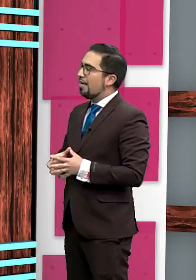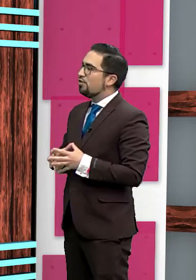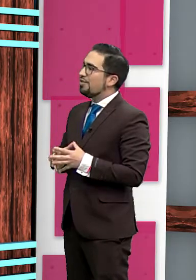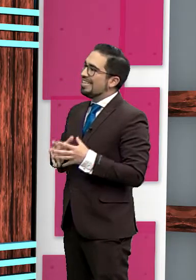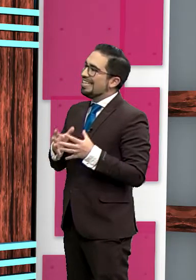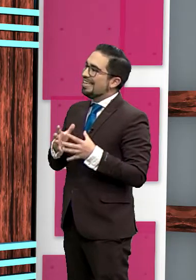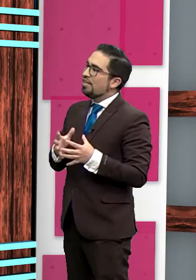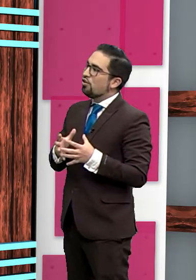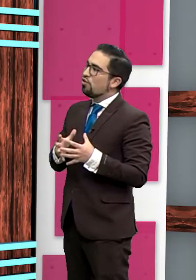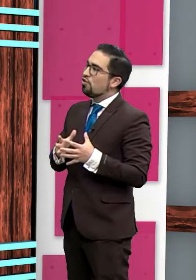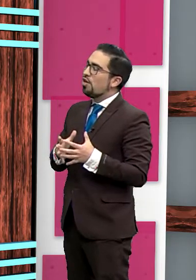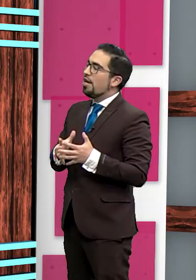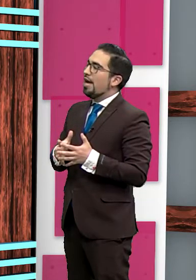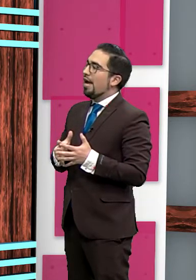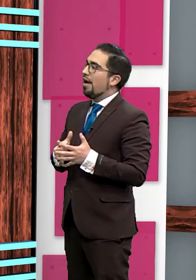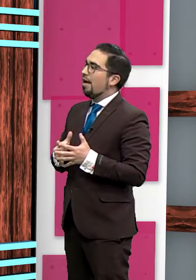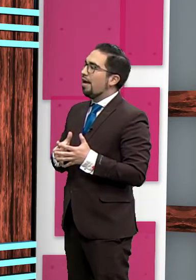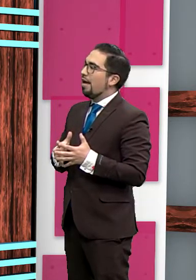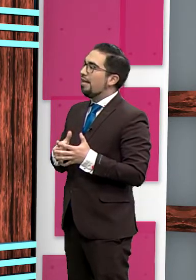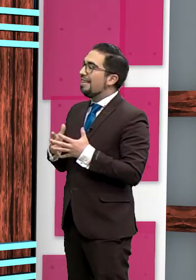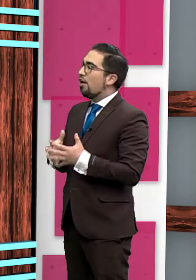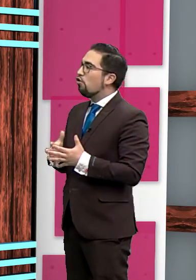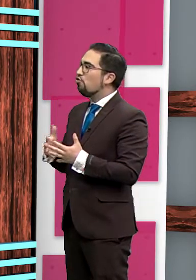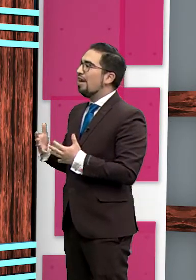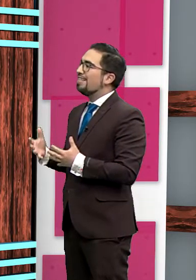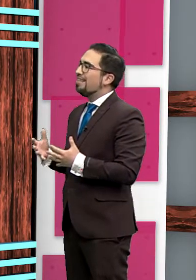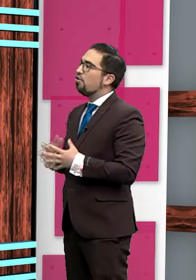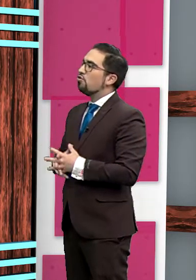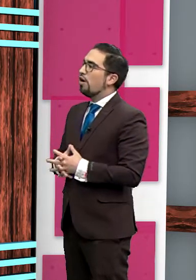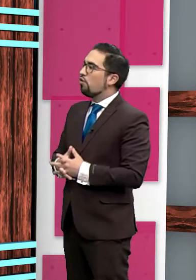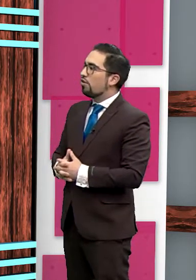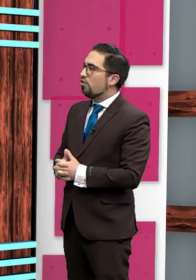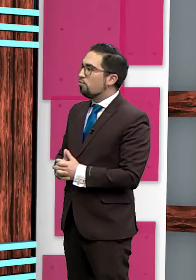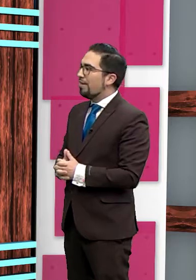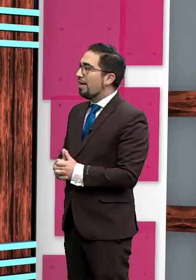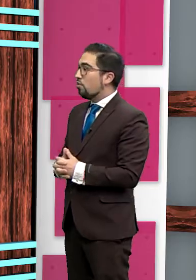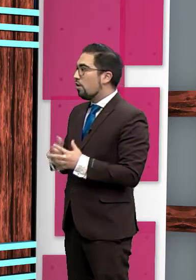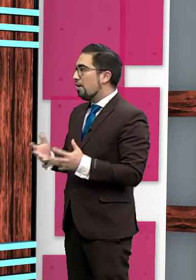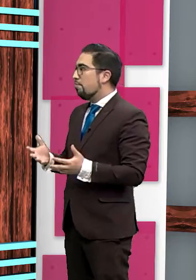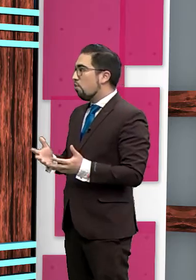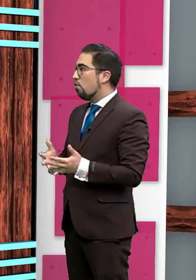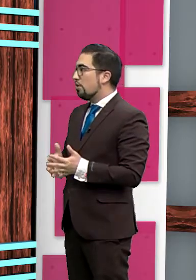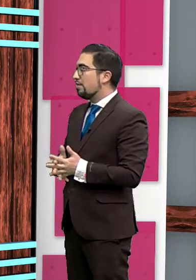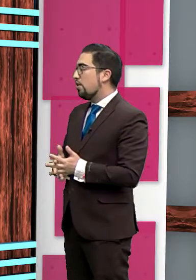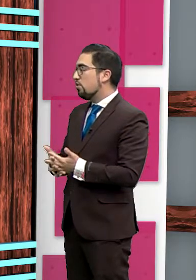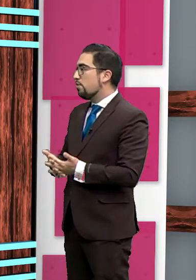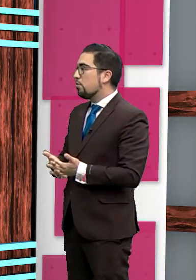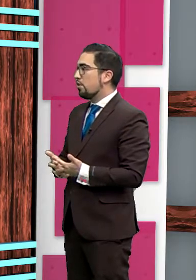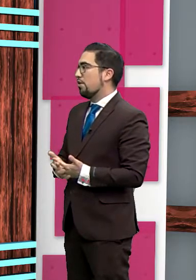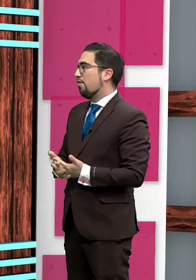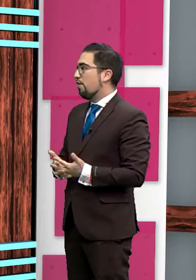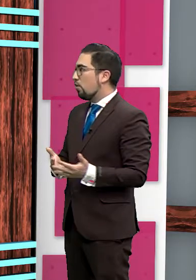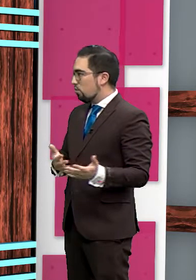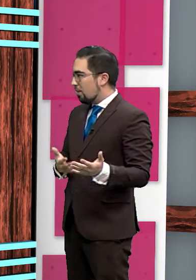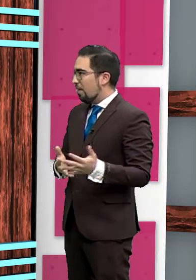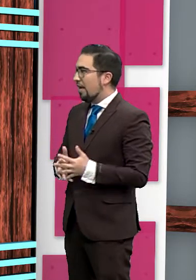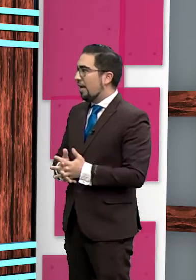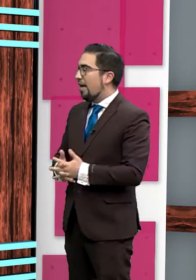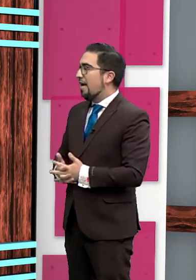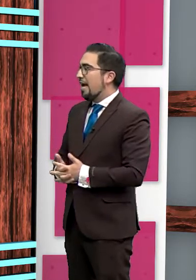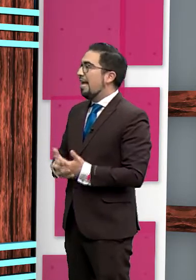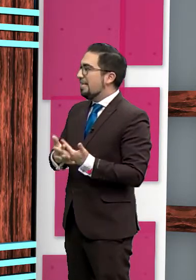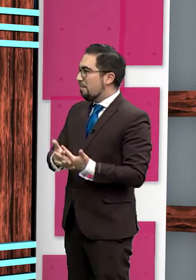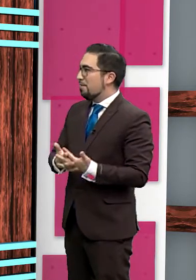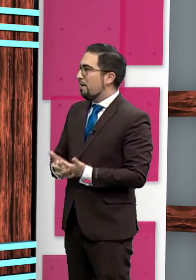a estos intentos internos y externos de acortar su mandato. Por los externos sabemos que se refiere justamente a